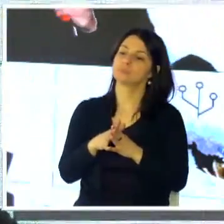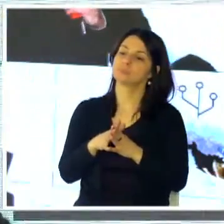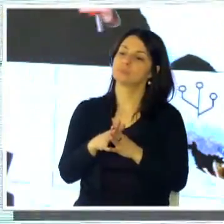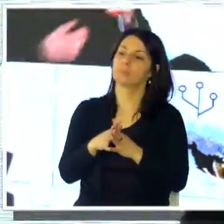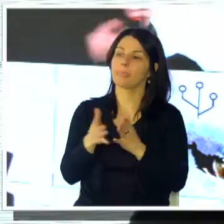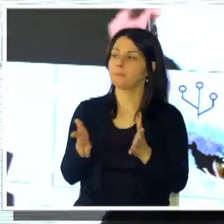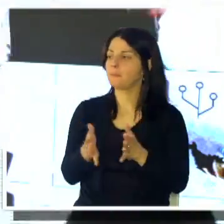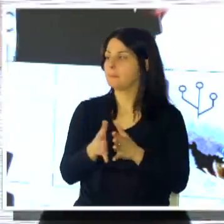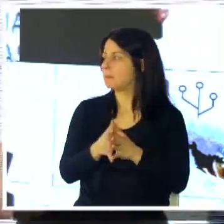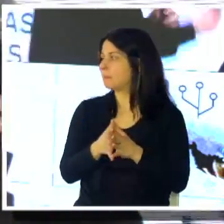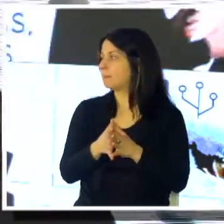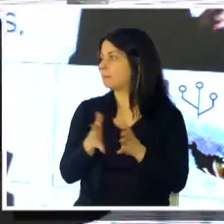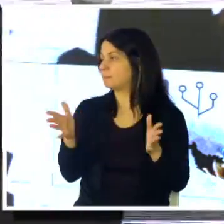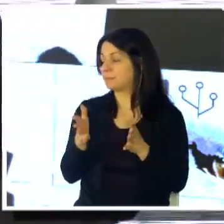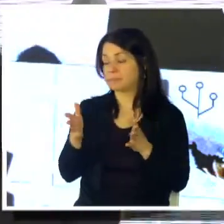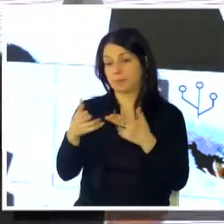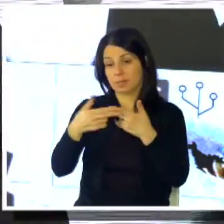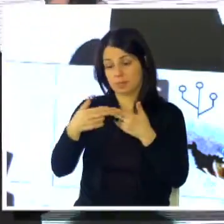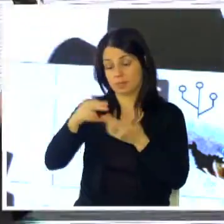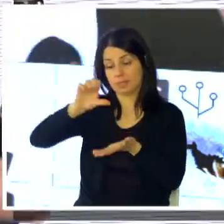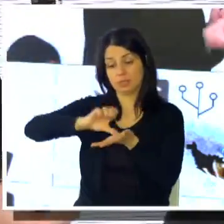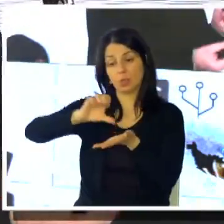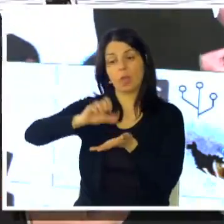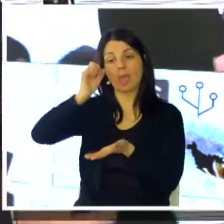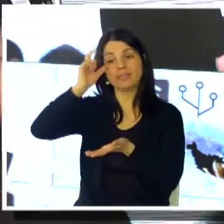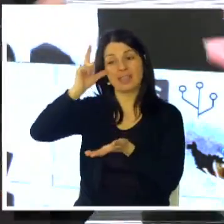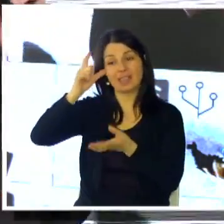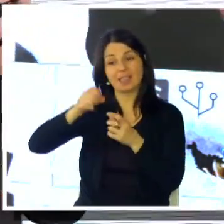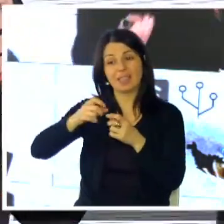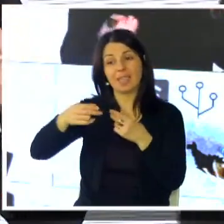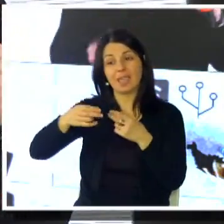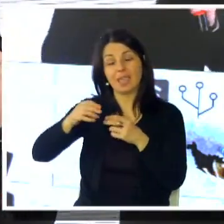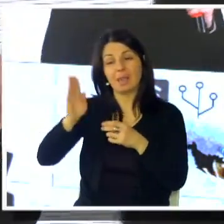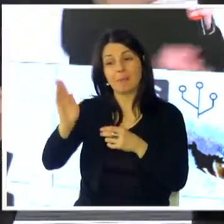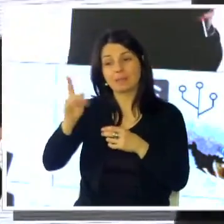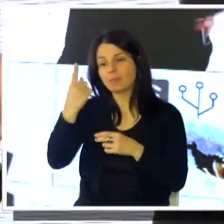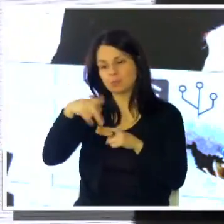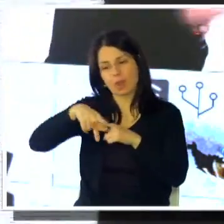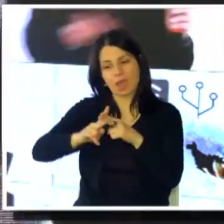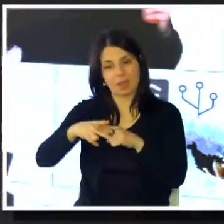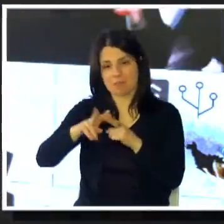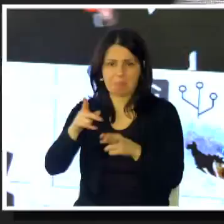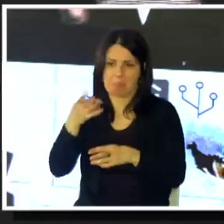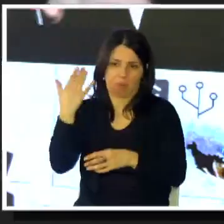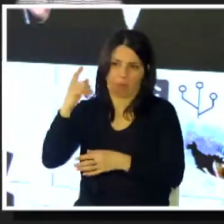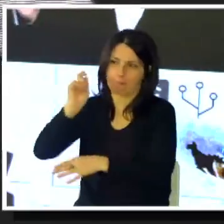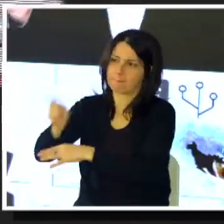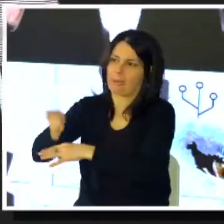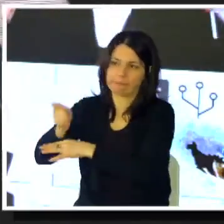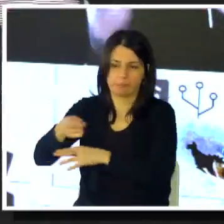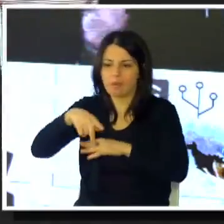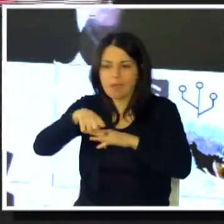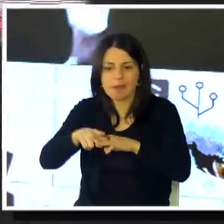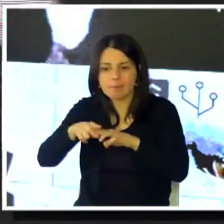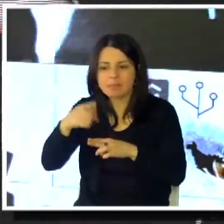Bien, ahora, la plataforma de ciudad inteligente es una herramienta y como toda herramienta desde un martillo, hay que ver